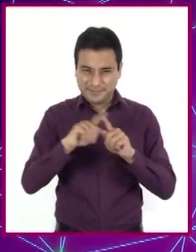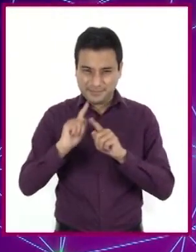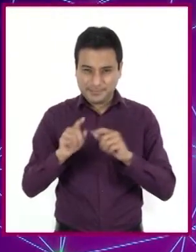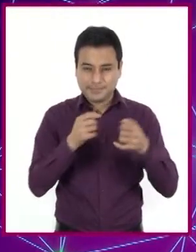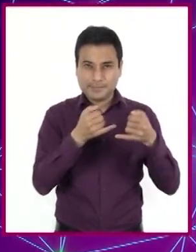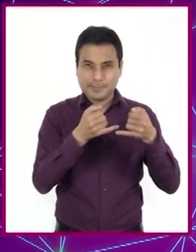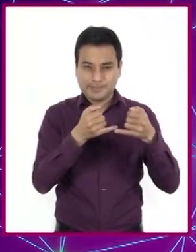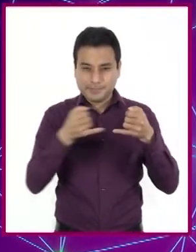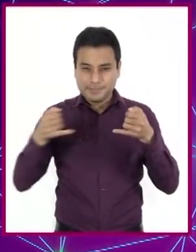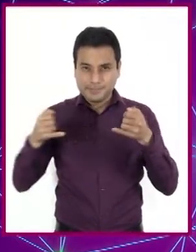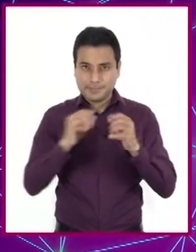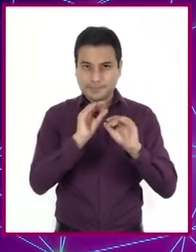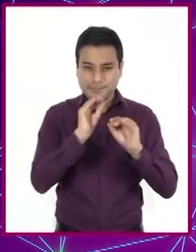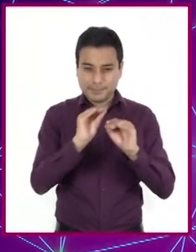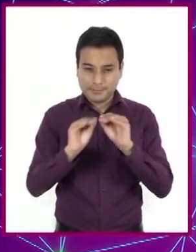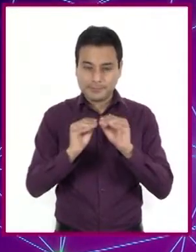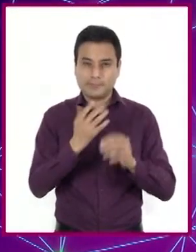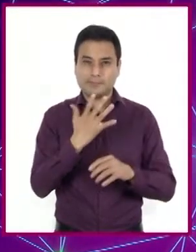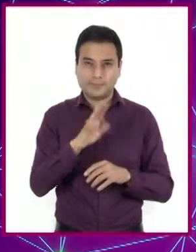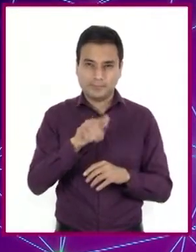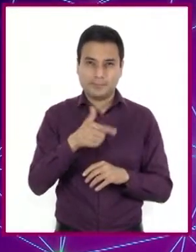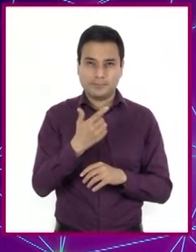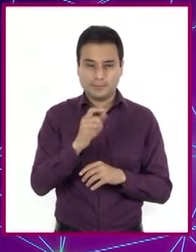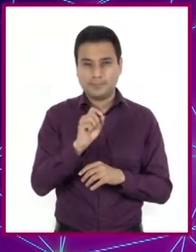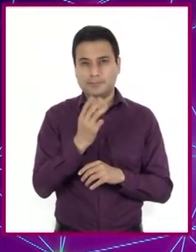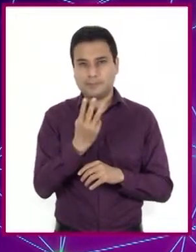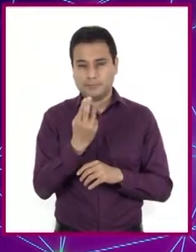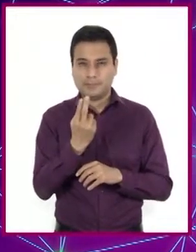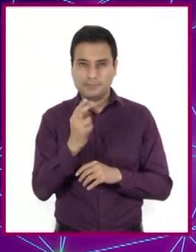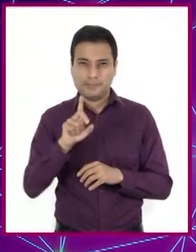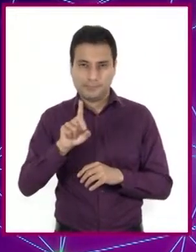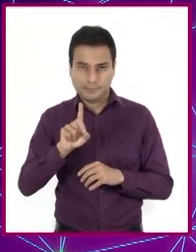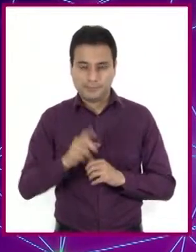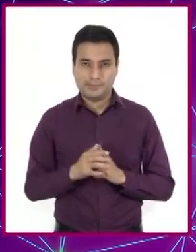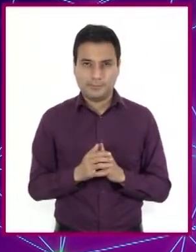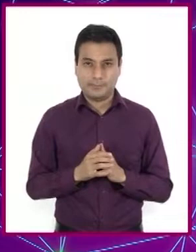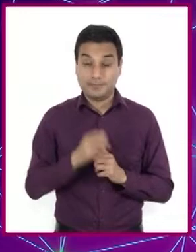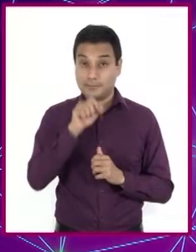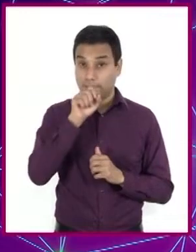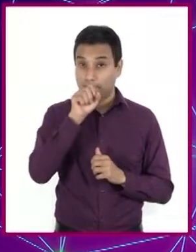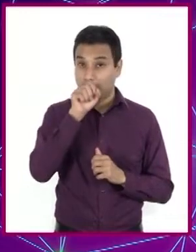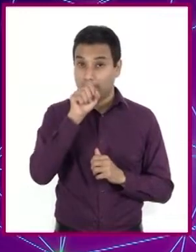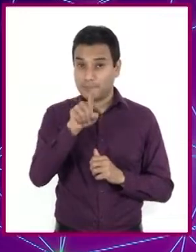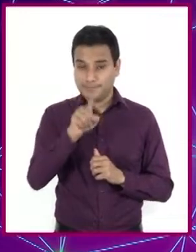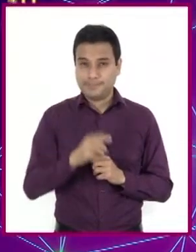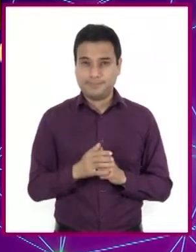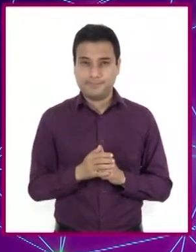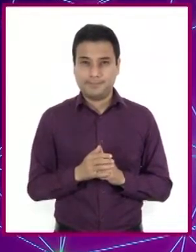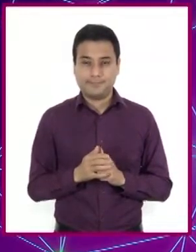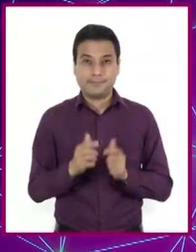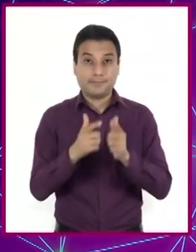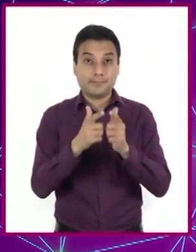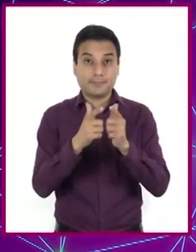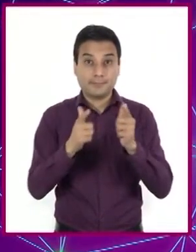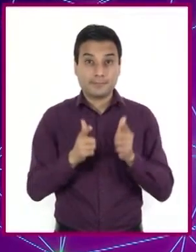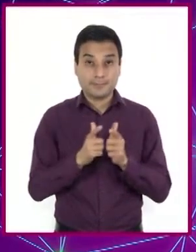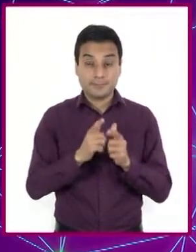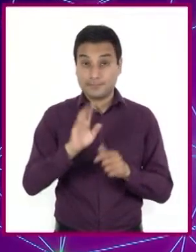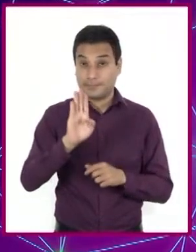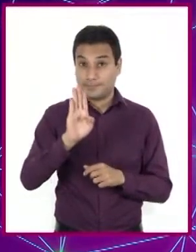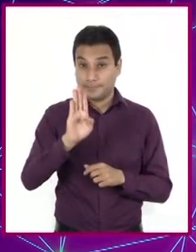10, el 12, 23, 25 y 30. De la misma manera, se ubican los valores del grupo